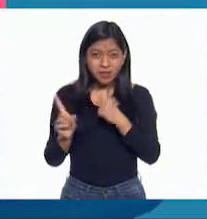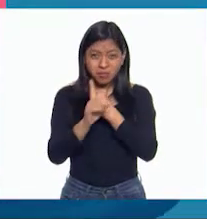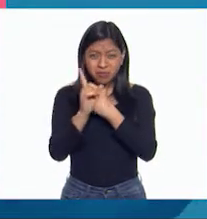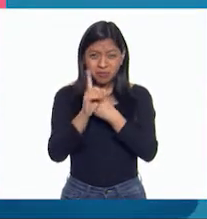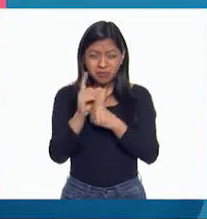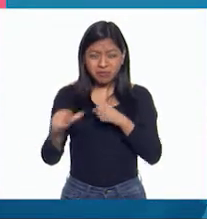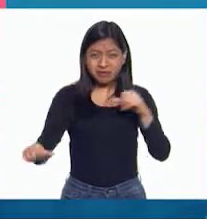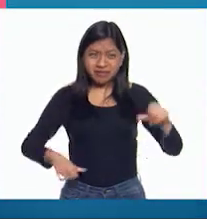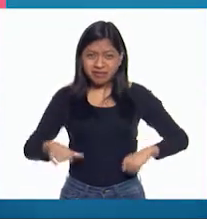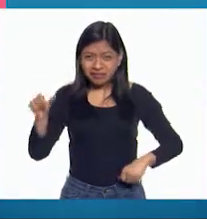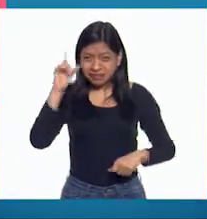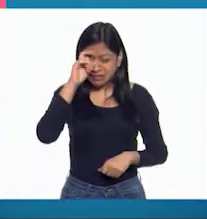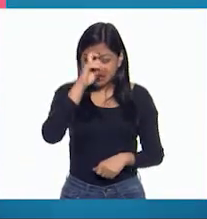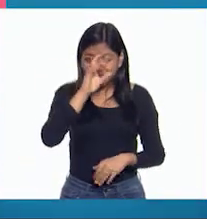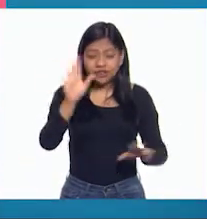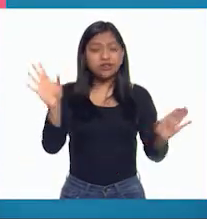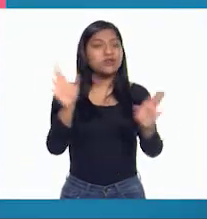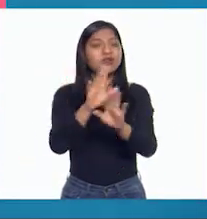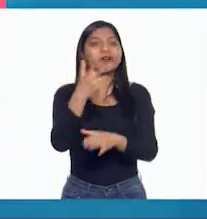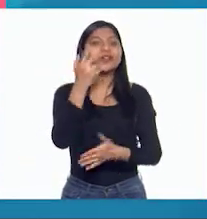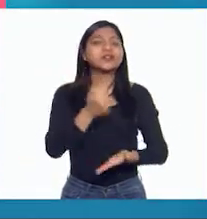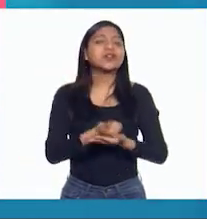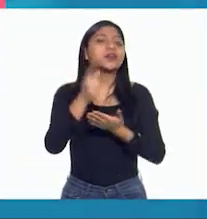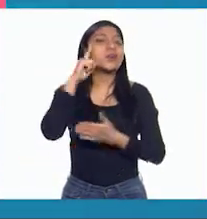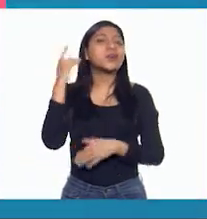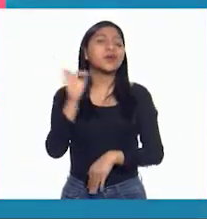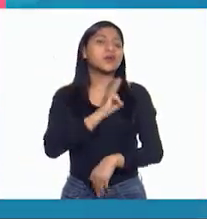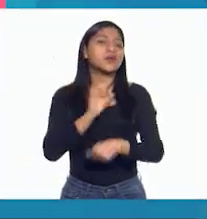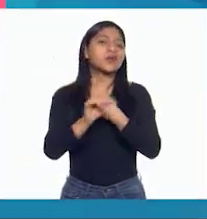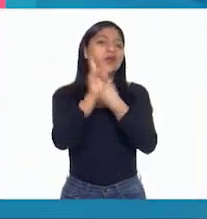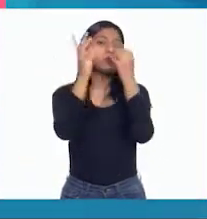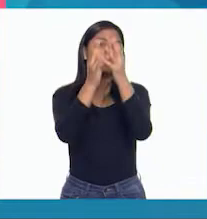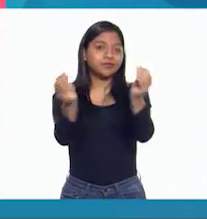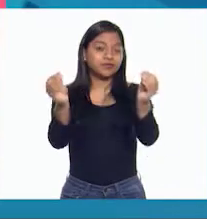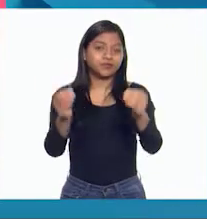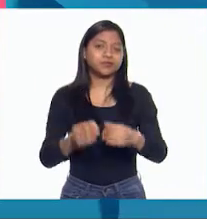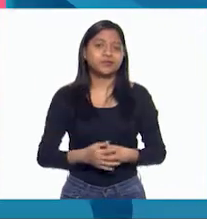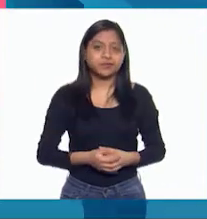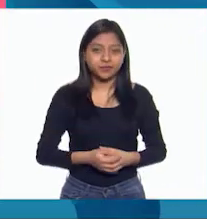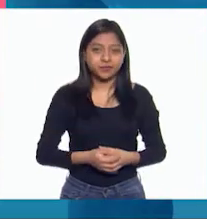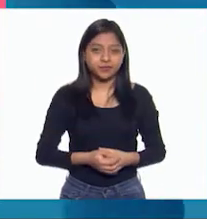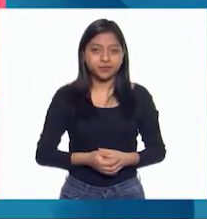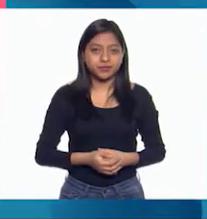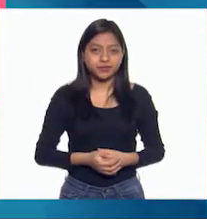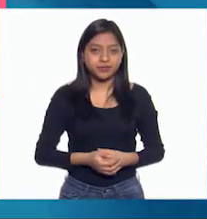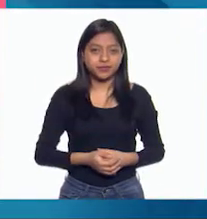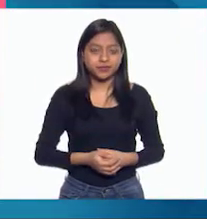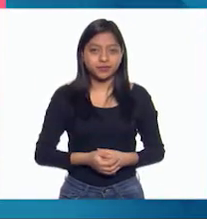problemas. Más bien, nos ayudan a resolver los problemas.